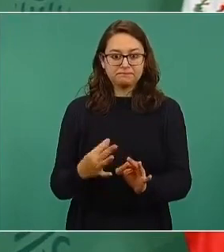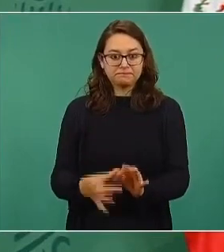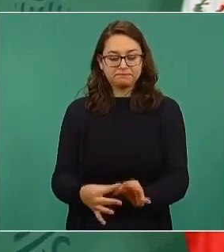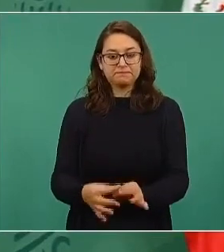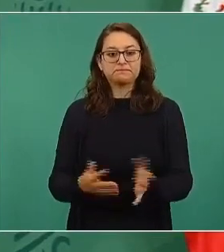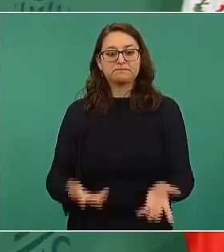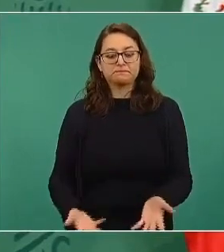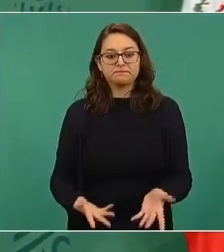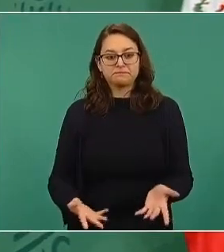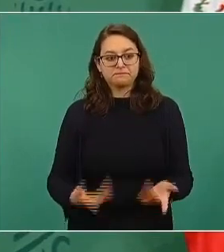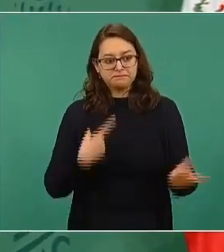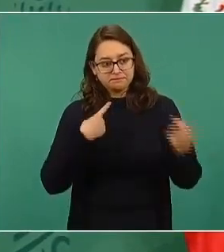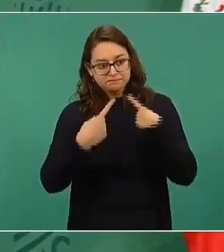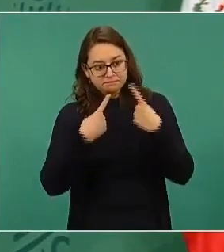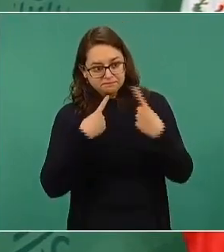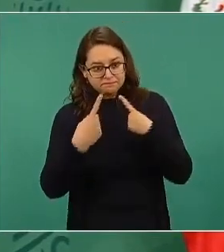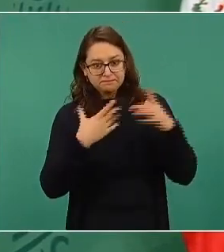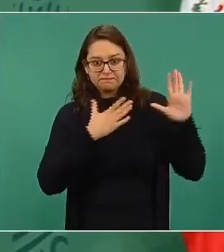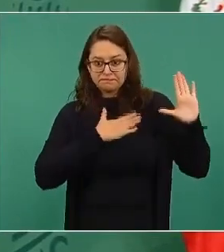Diálogo con compromisos